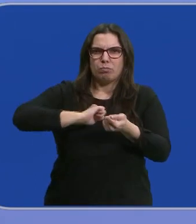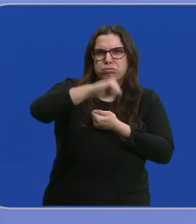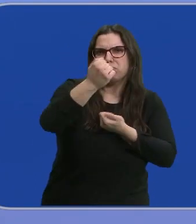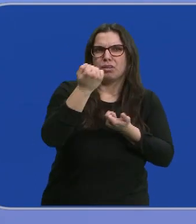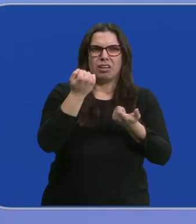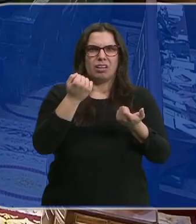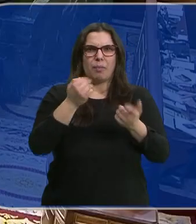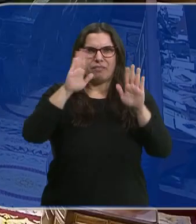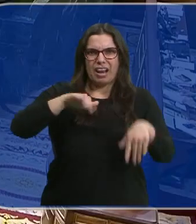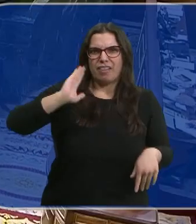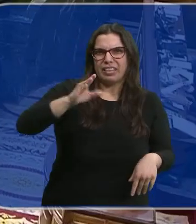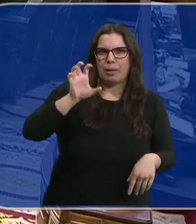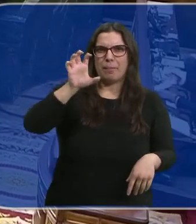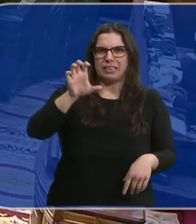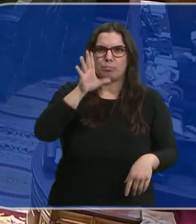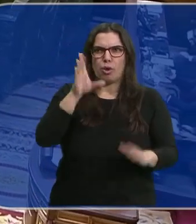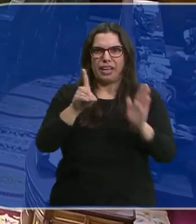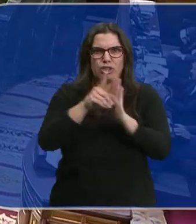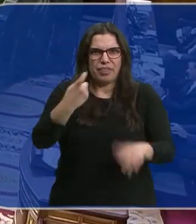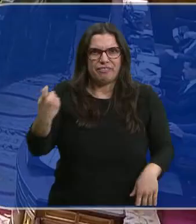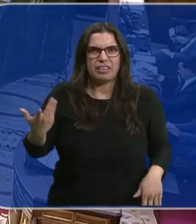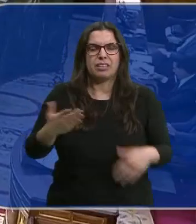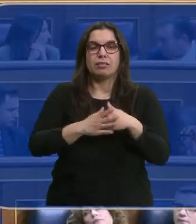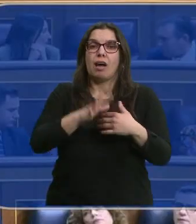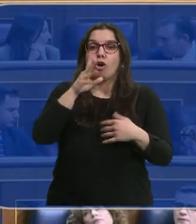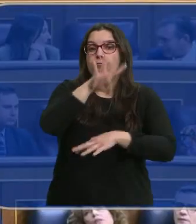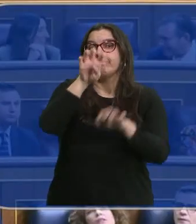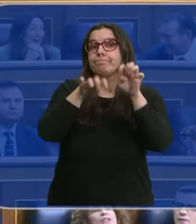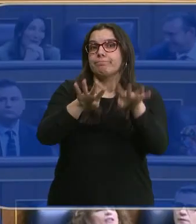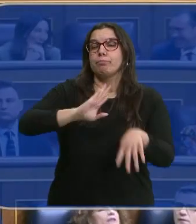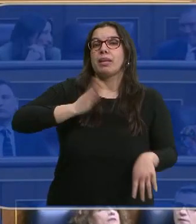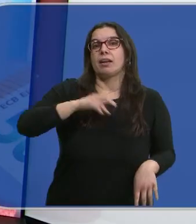son necesarios para el país. El resultado de la votación ahora mismo queda en el aire.